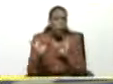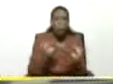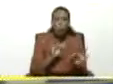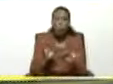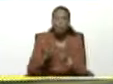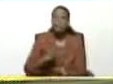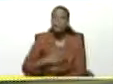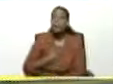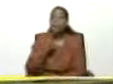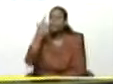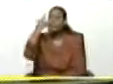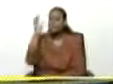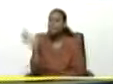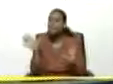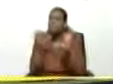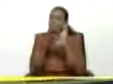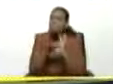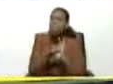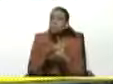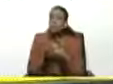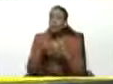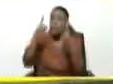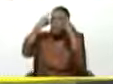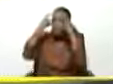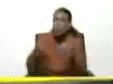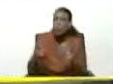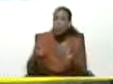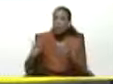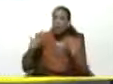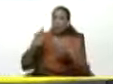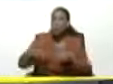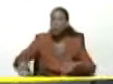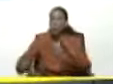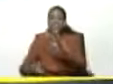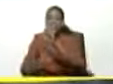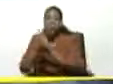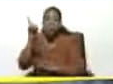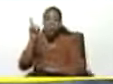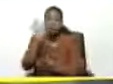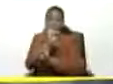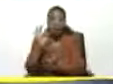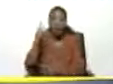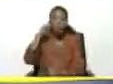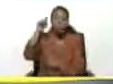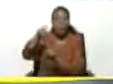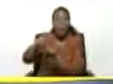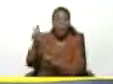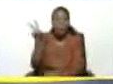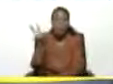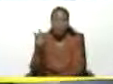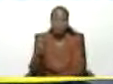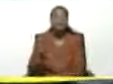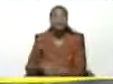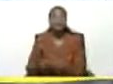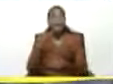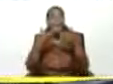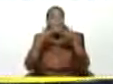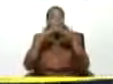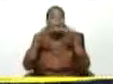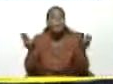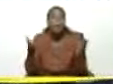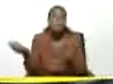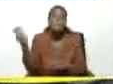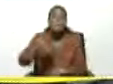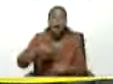poder también vincular el proceso de profesionalización a los motores de desarrollo que tenemos en el estado vamos a aperturar nuevas